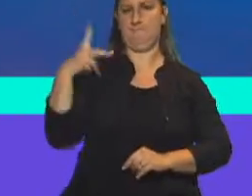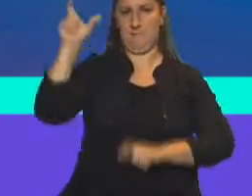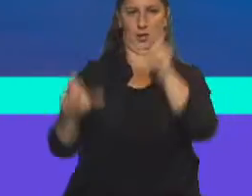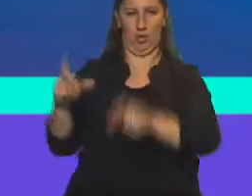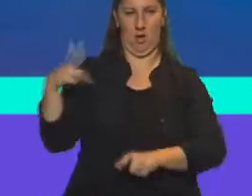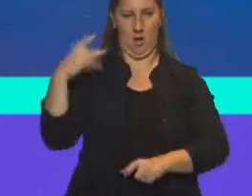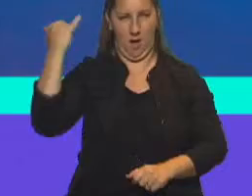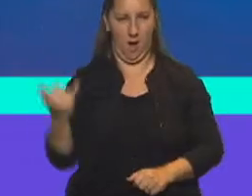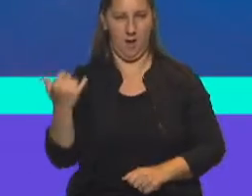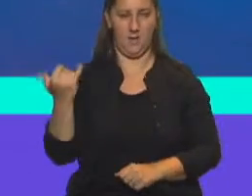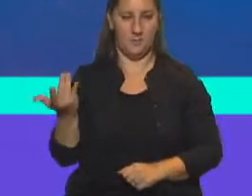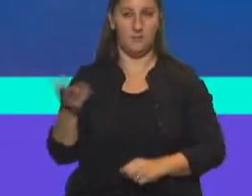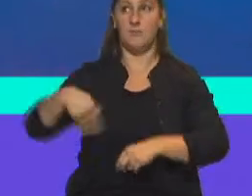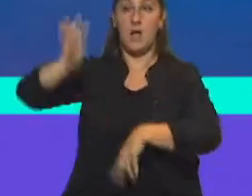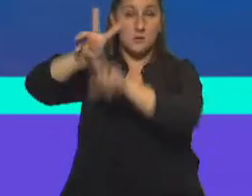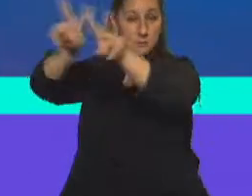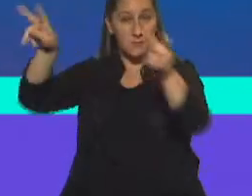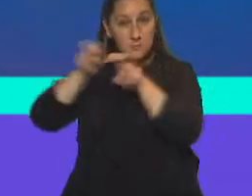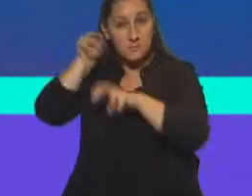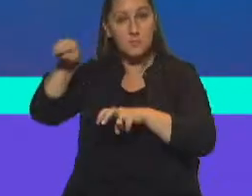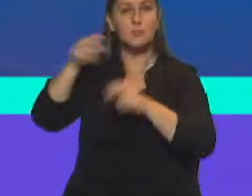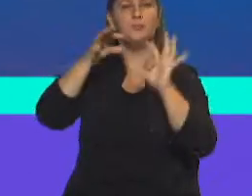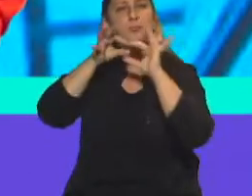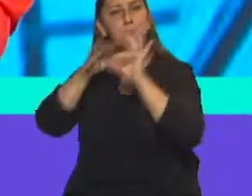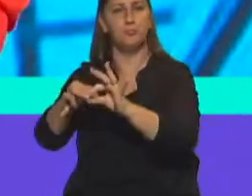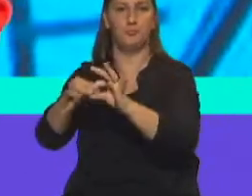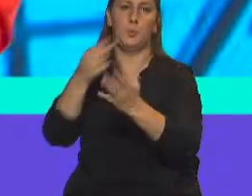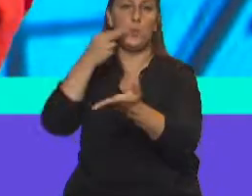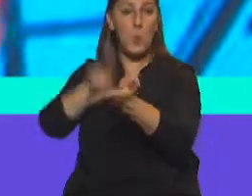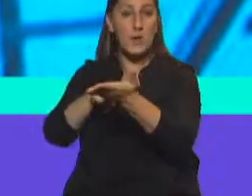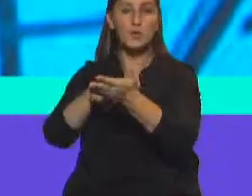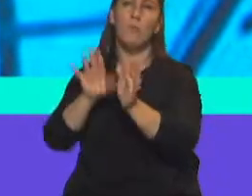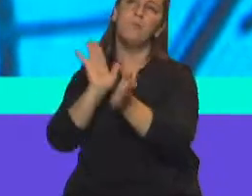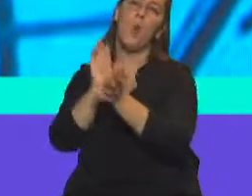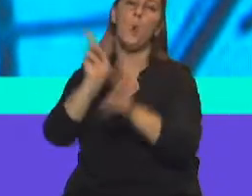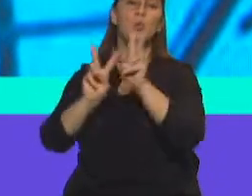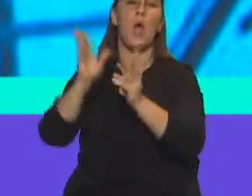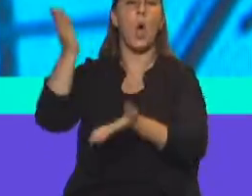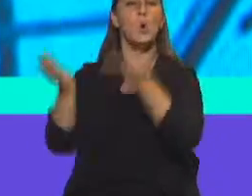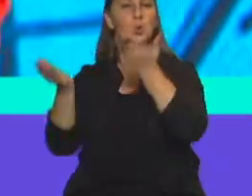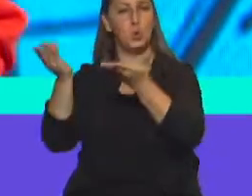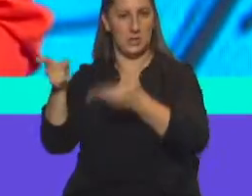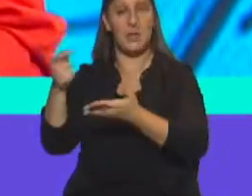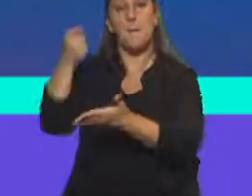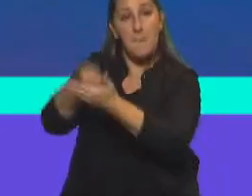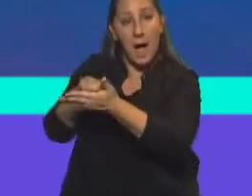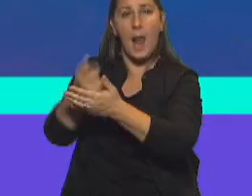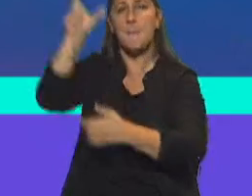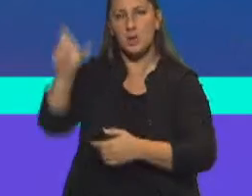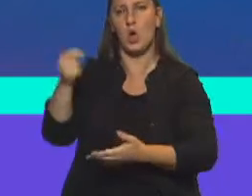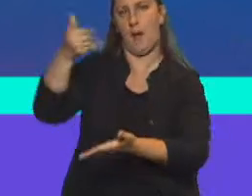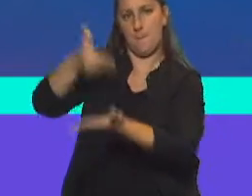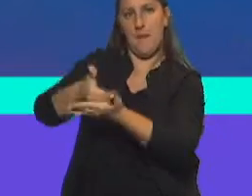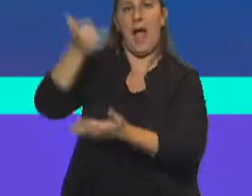Es decir, la mayoría de su recaudación tributaria tiene que ver con una mayor justicia, ¿no? Aportan los que deberían aportar. Podría ser